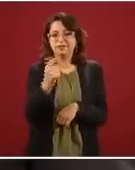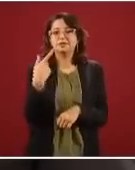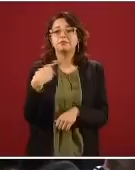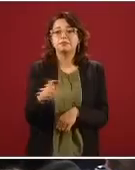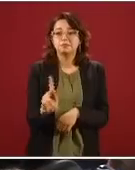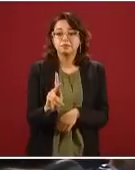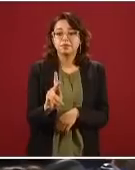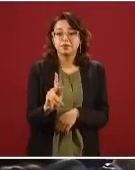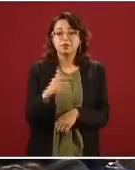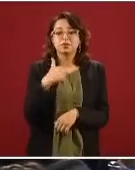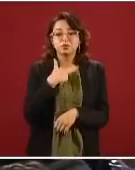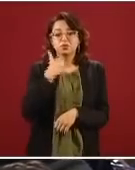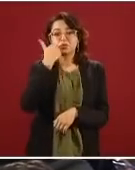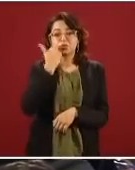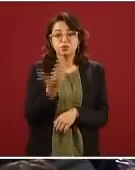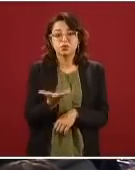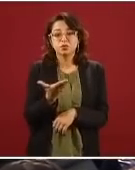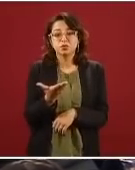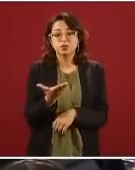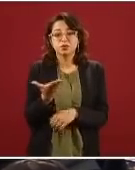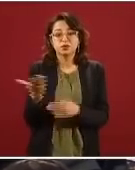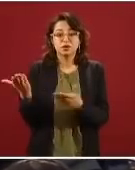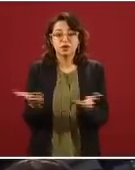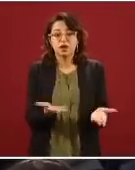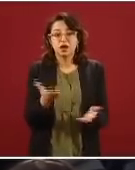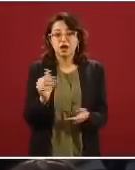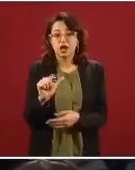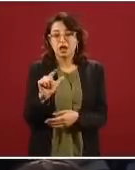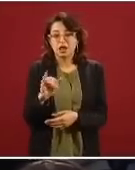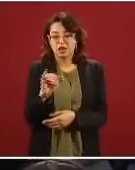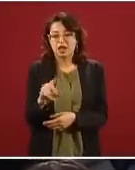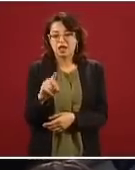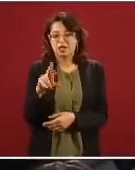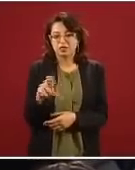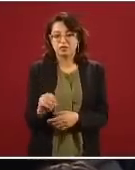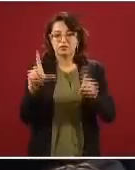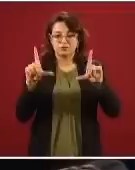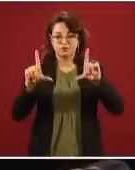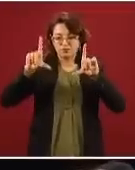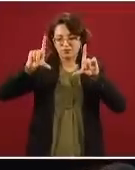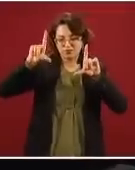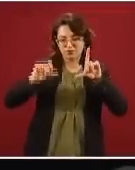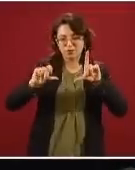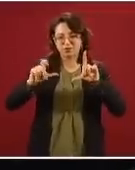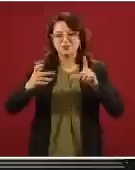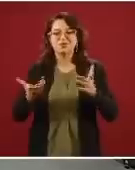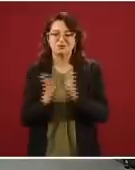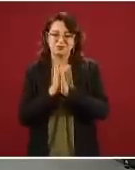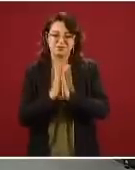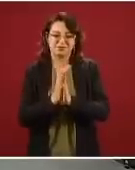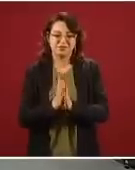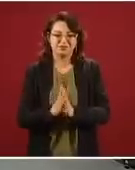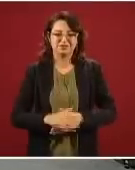gustaría, Alejandro, sí, por favor, vamos a tomarnos una foto. Sí, señor.